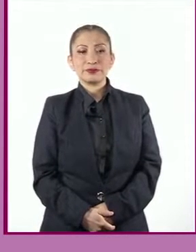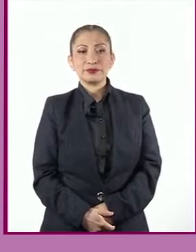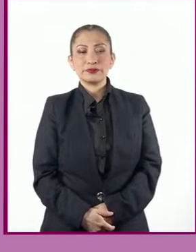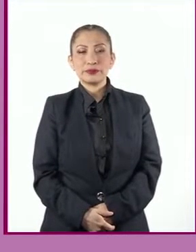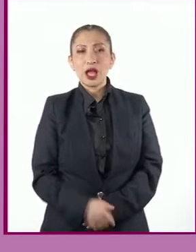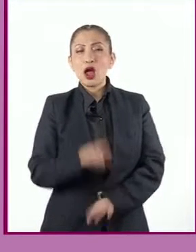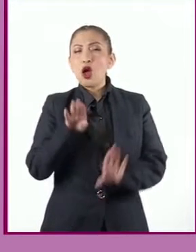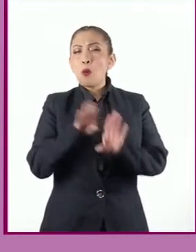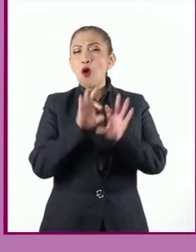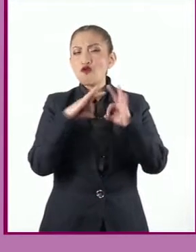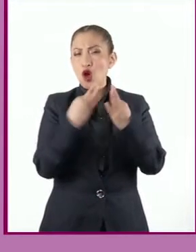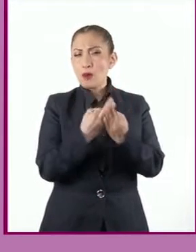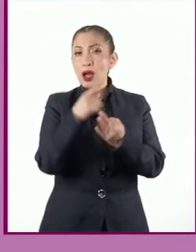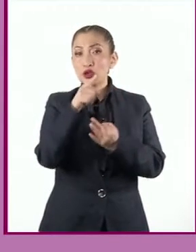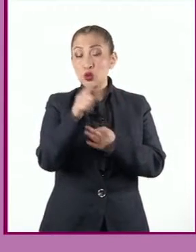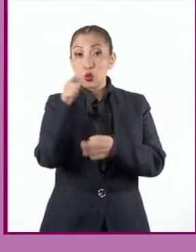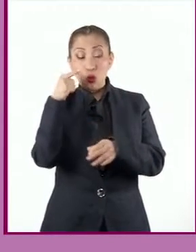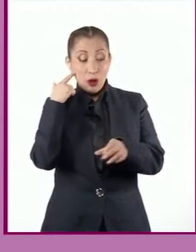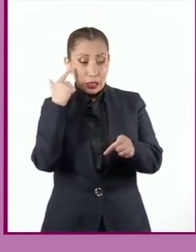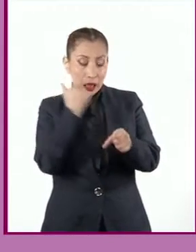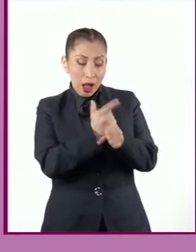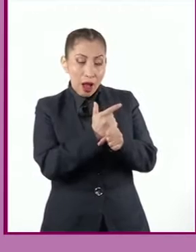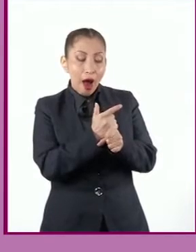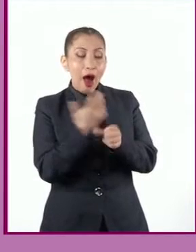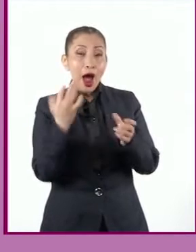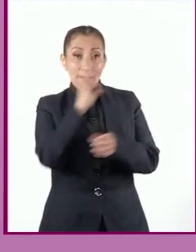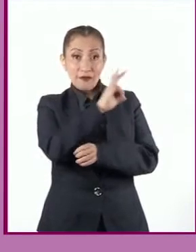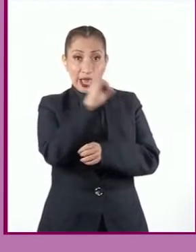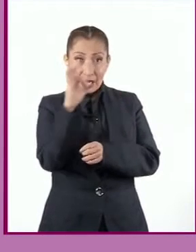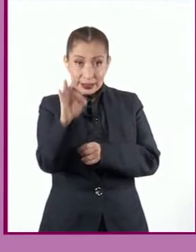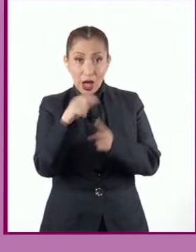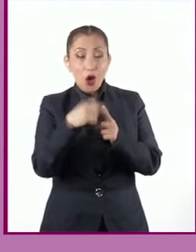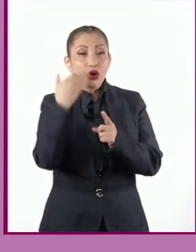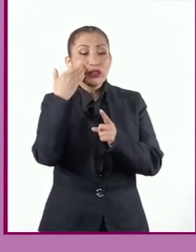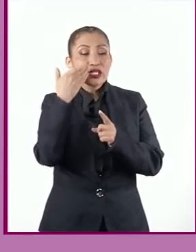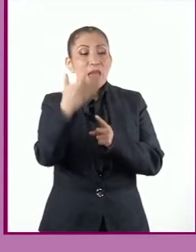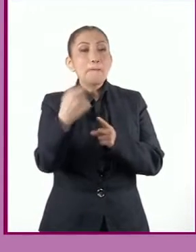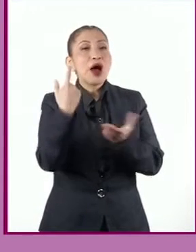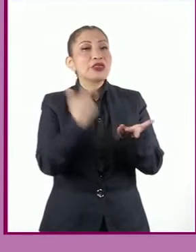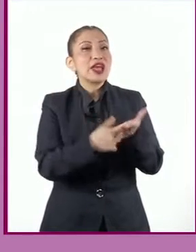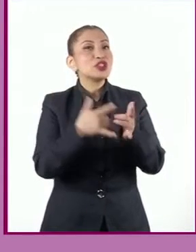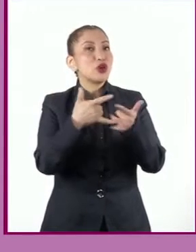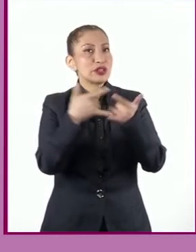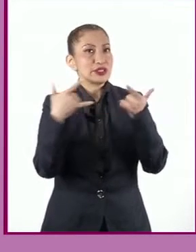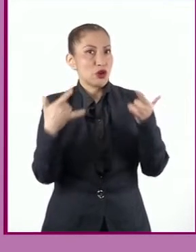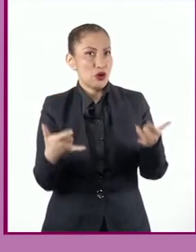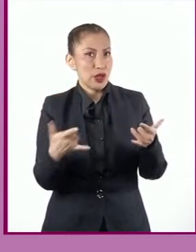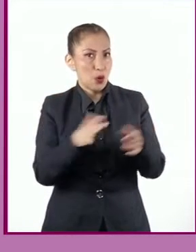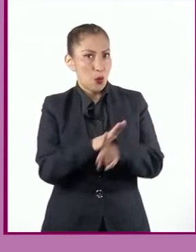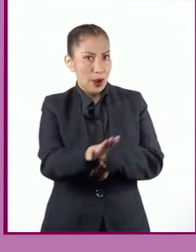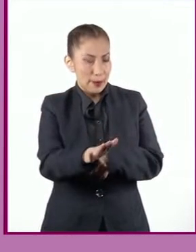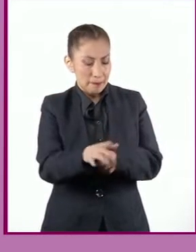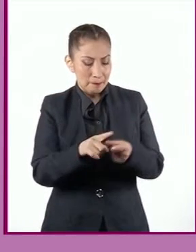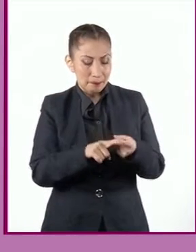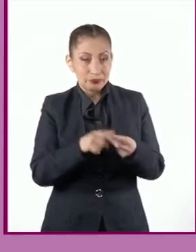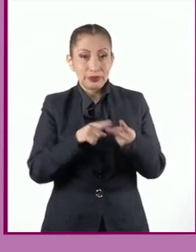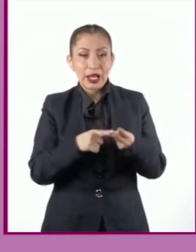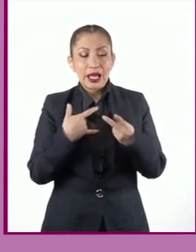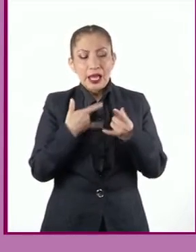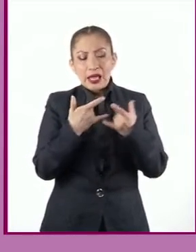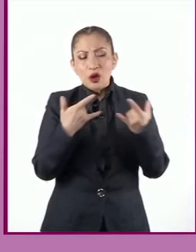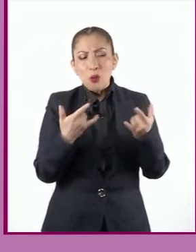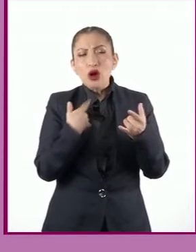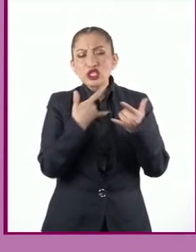Las estrategias son que identifiquen fecha o época en la que se desarrolla la historia, hechos